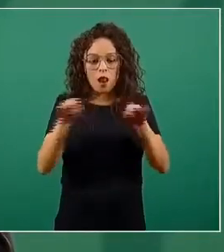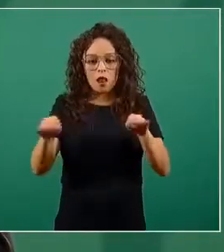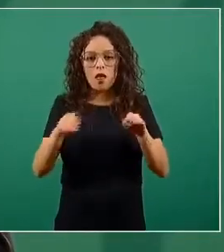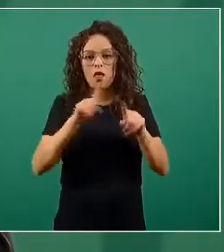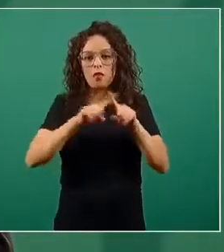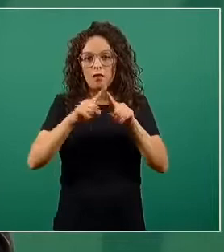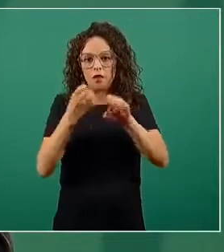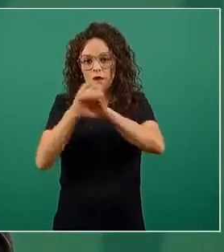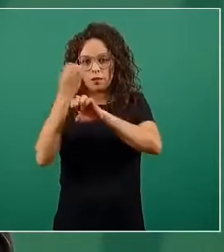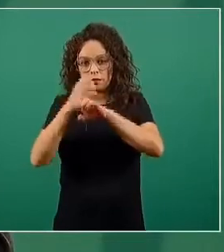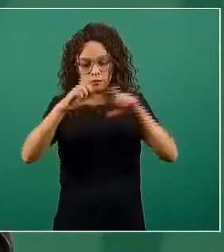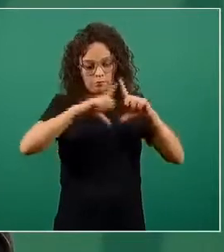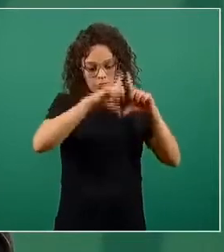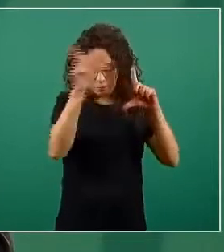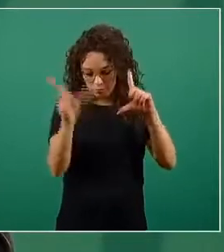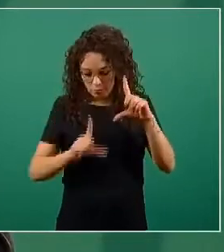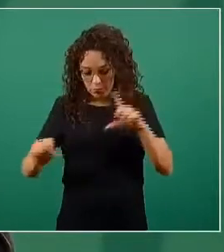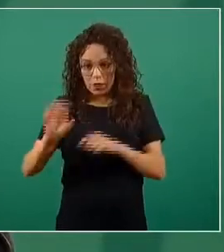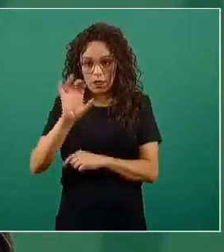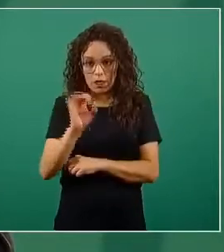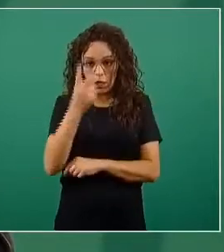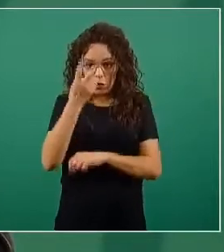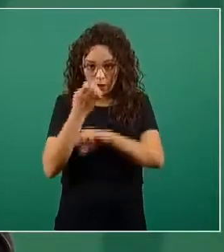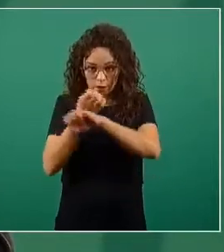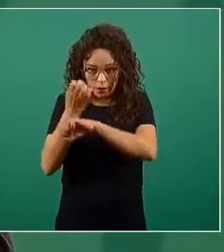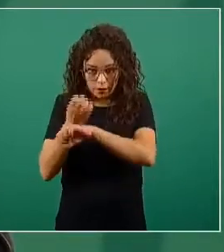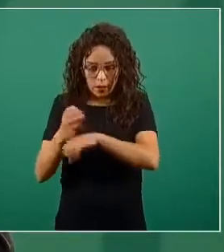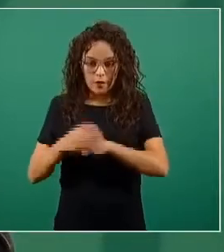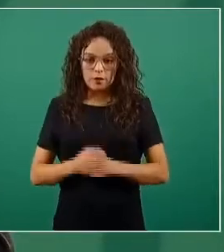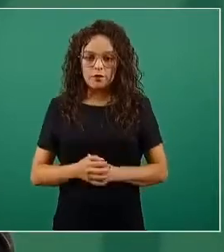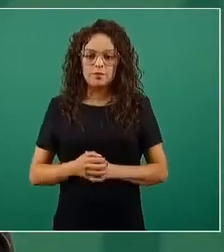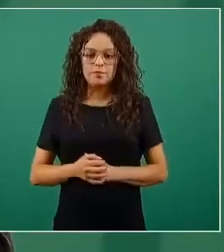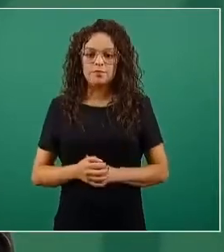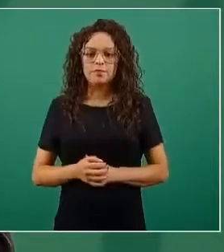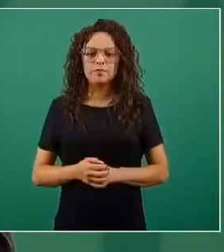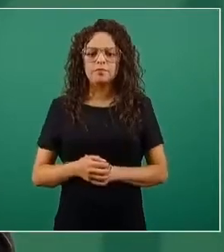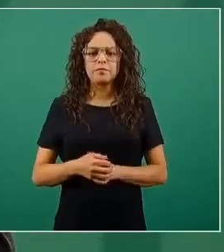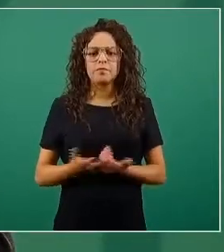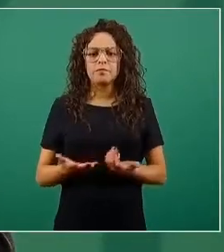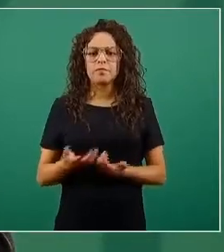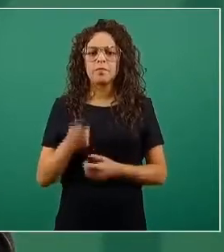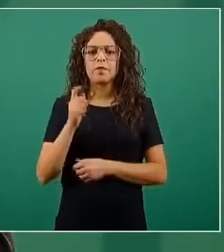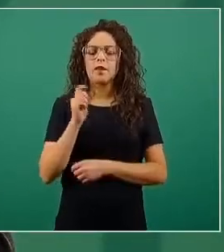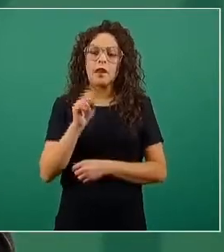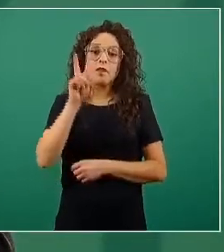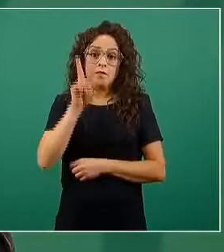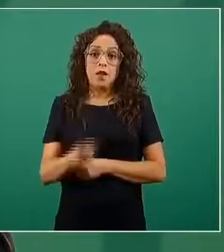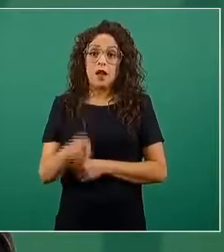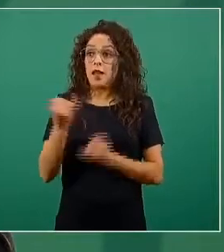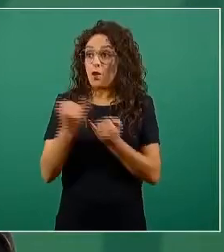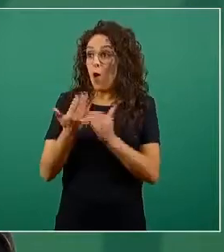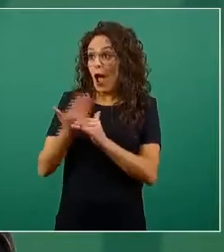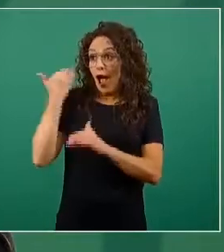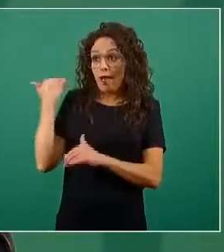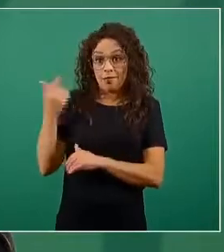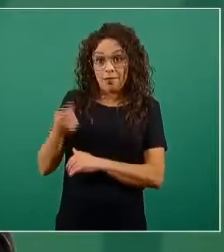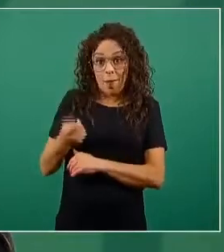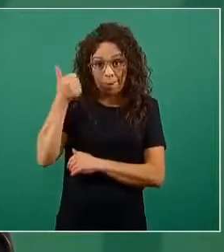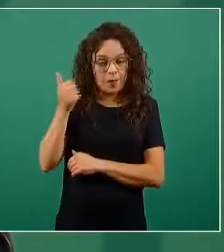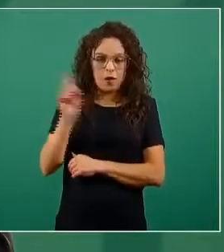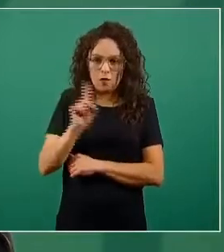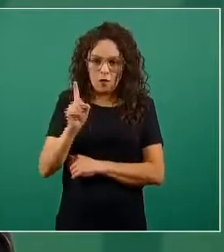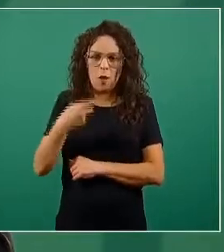yo mencionaba que a lo mejor se podrían dar en algunas de manera en un principio, pero también podríamos tener esta estrategia, o se está pensando en